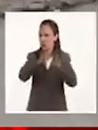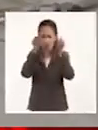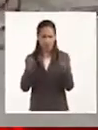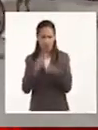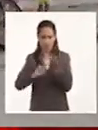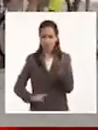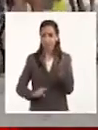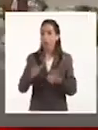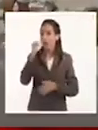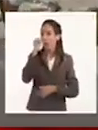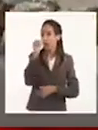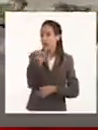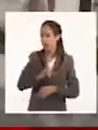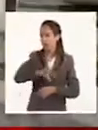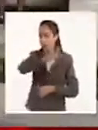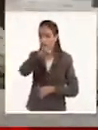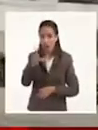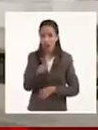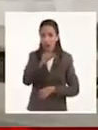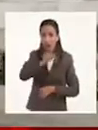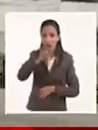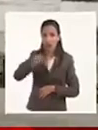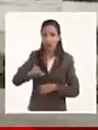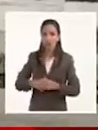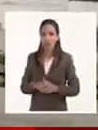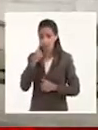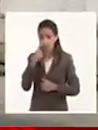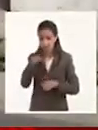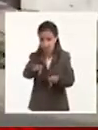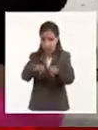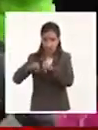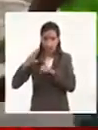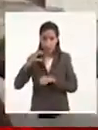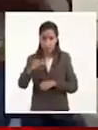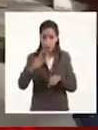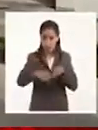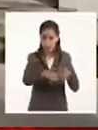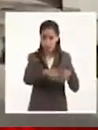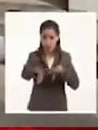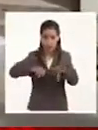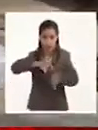los funcionarios del orden público, agredieron a la población, agredieron